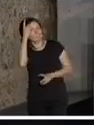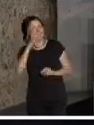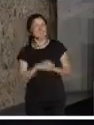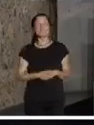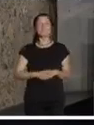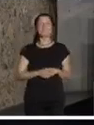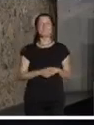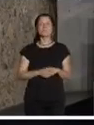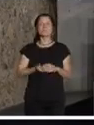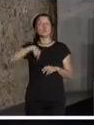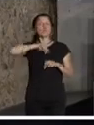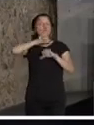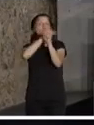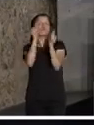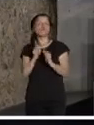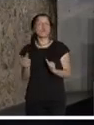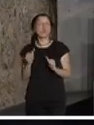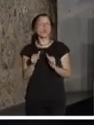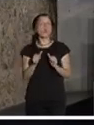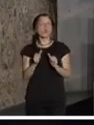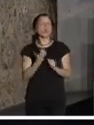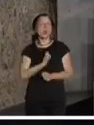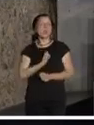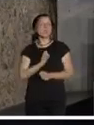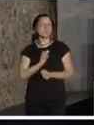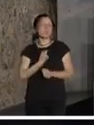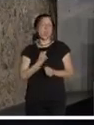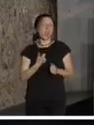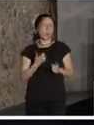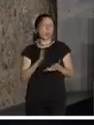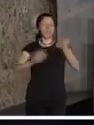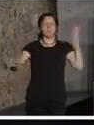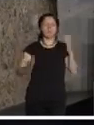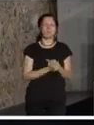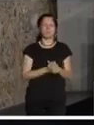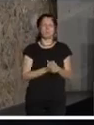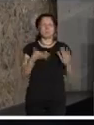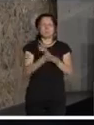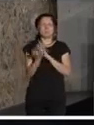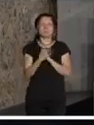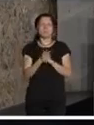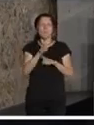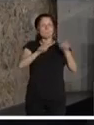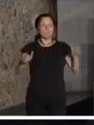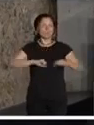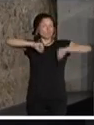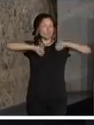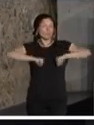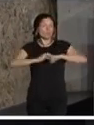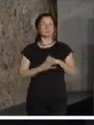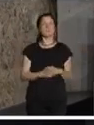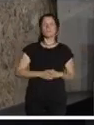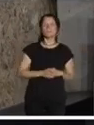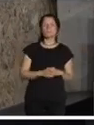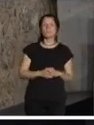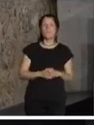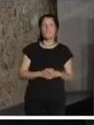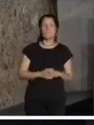vamos hacia un modelo de teleasistencia Avanzada esto quiere decir que vamos a tratar por todos los medios que las personas mayores